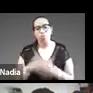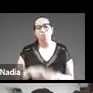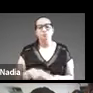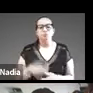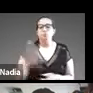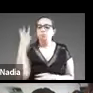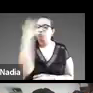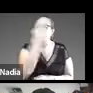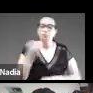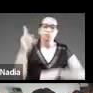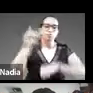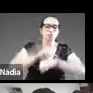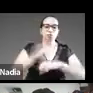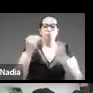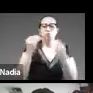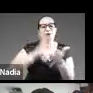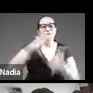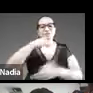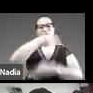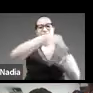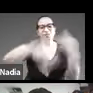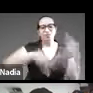día. Muchísimas gracias a todos.